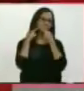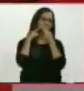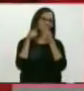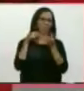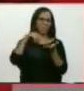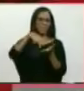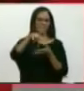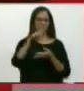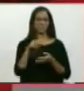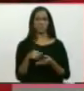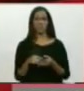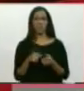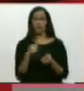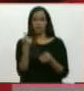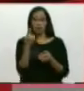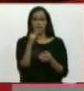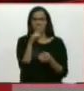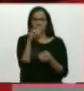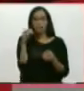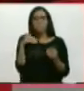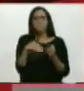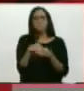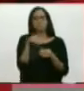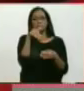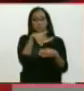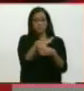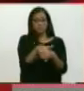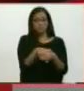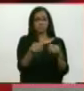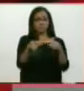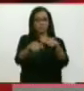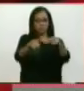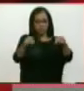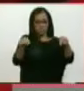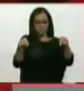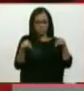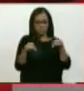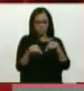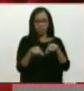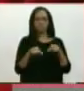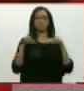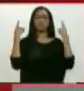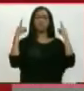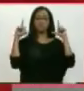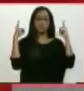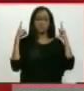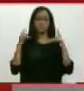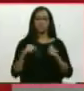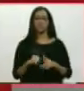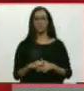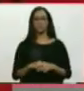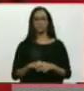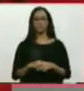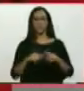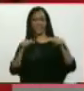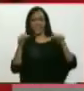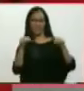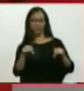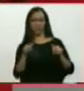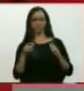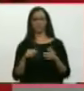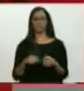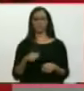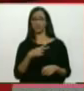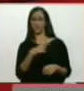votos. Él sacó solamente 100 mil votos en un circuito del estado La Guaira. Ahí, por ahí salió, no